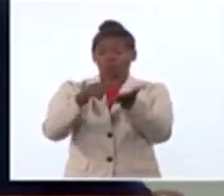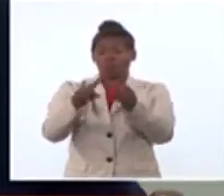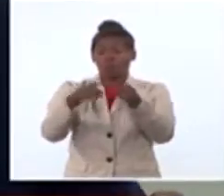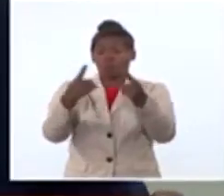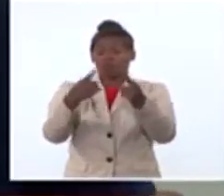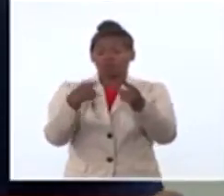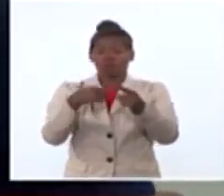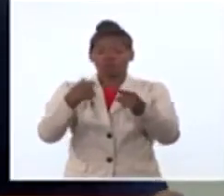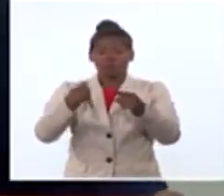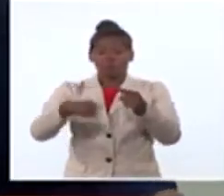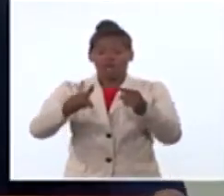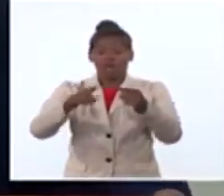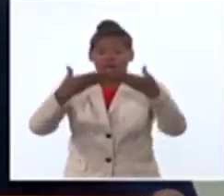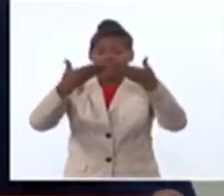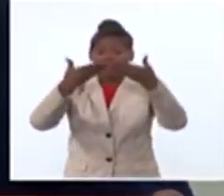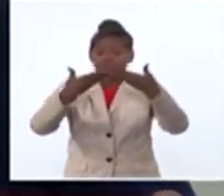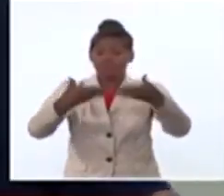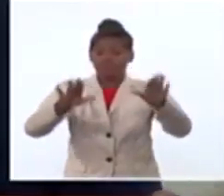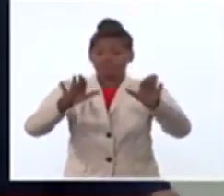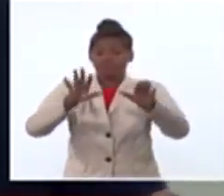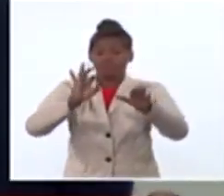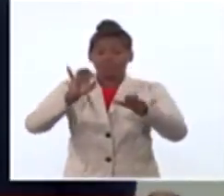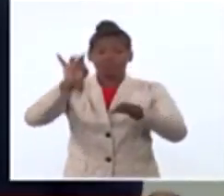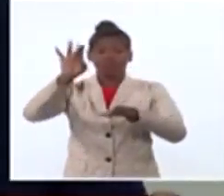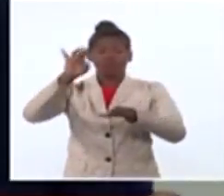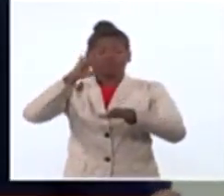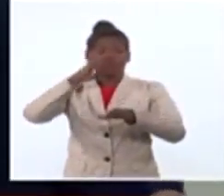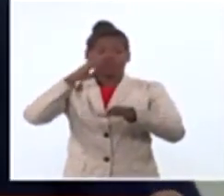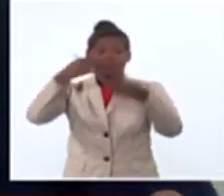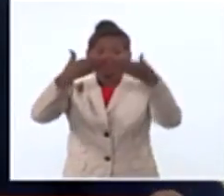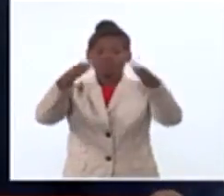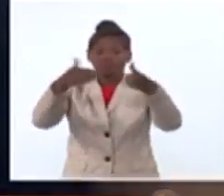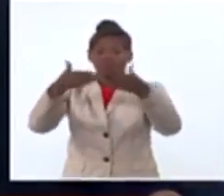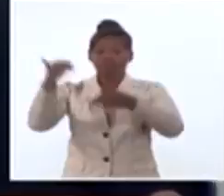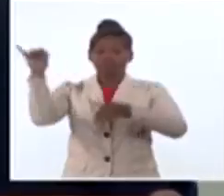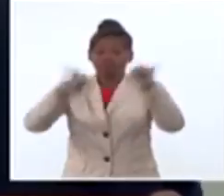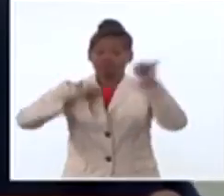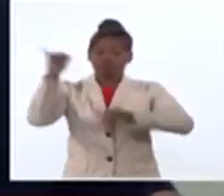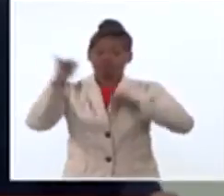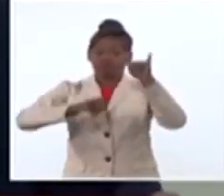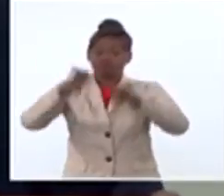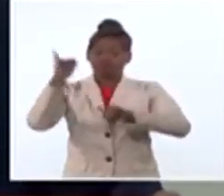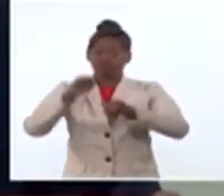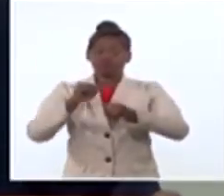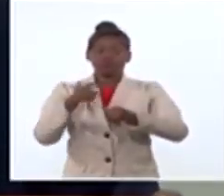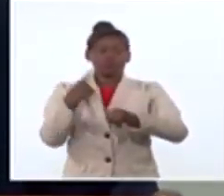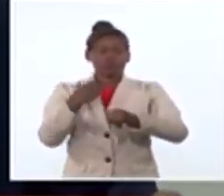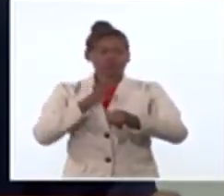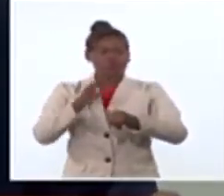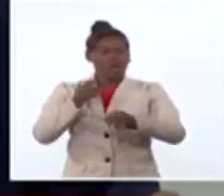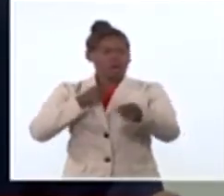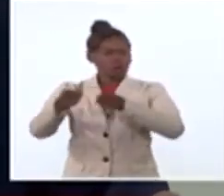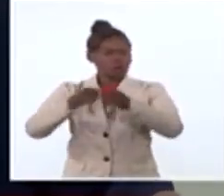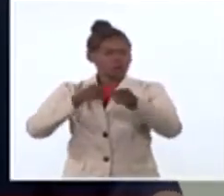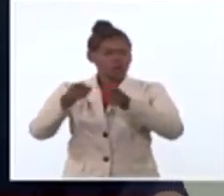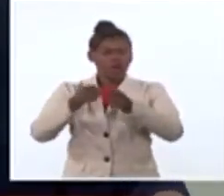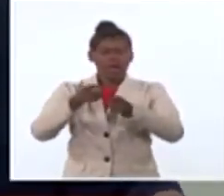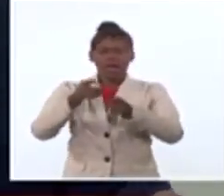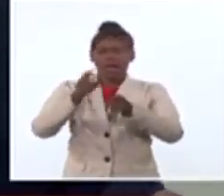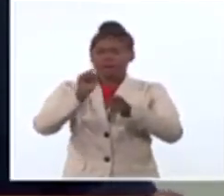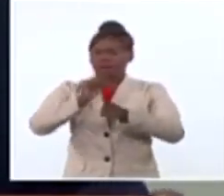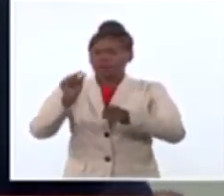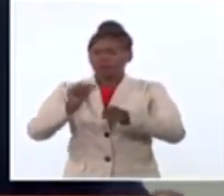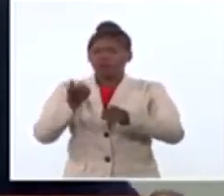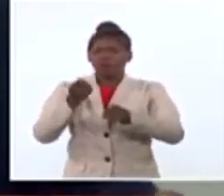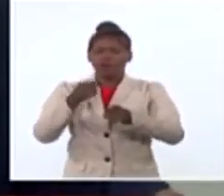país, en el momento en que nuestro pueblo celebra el control de la pandemia,